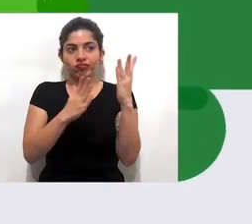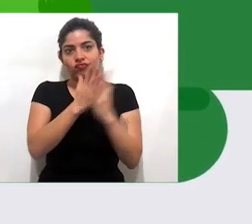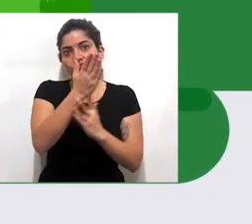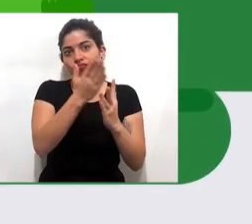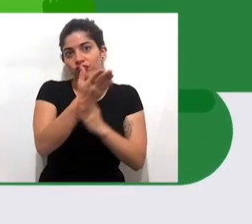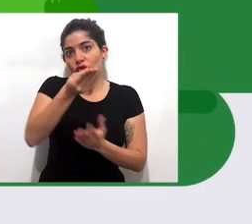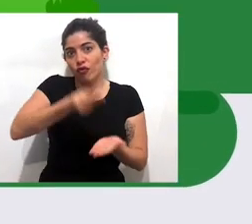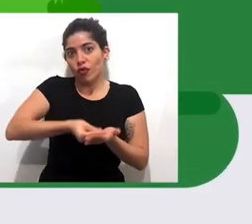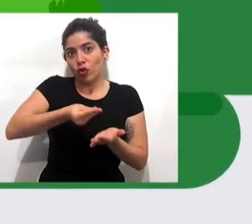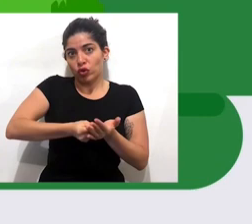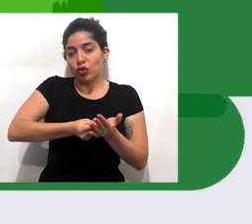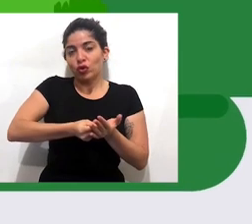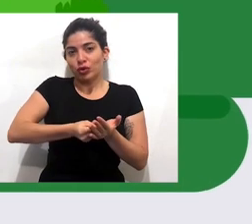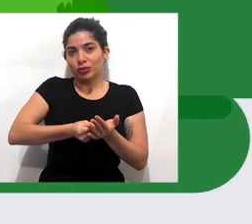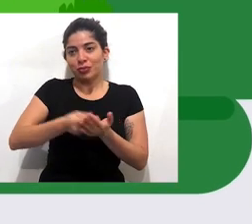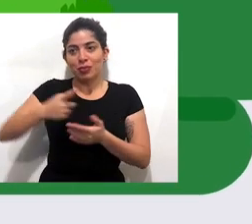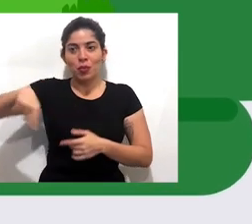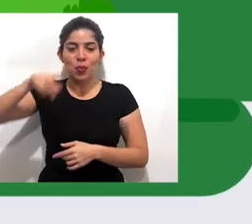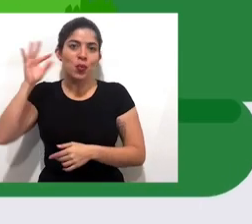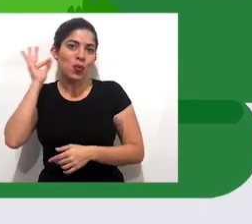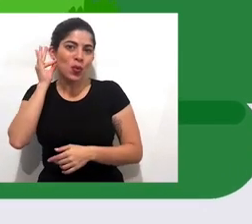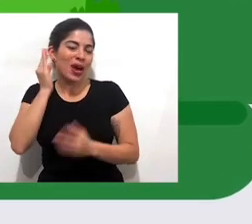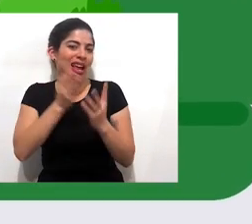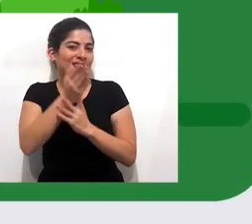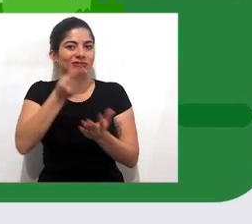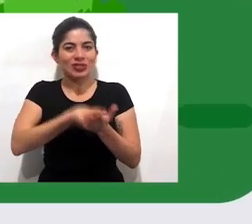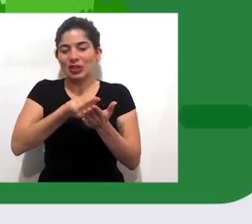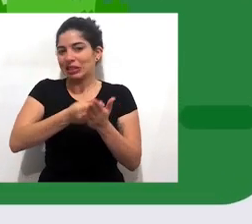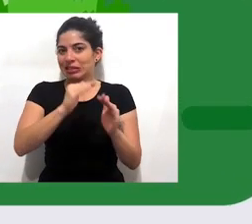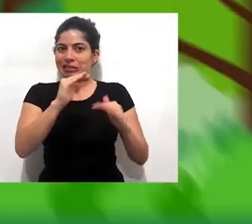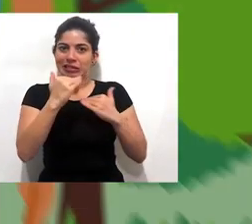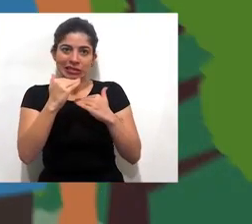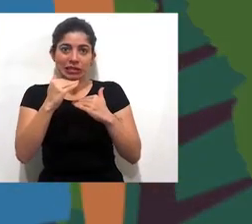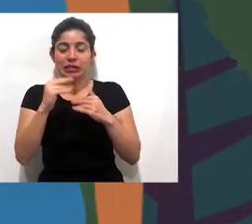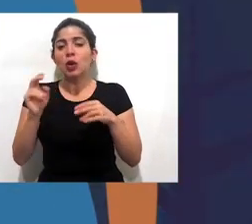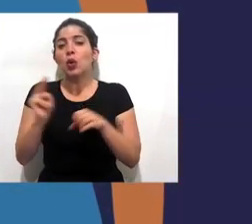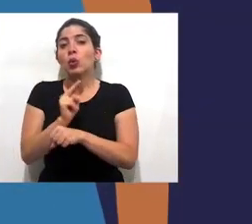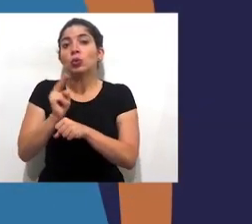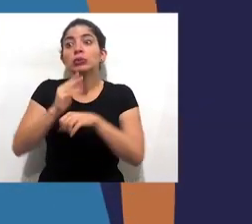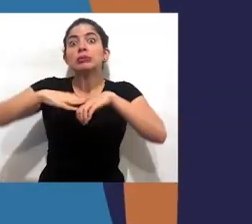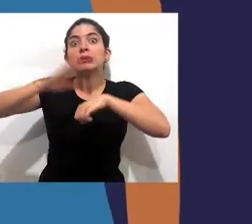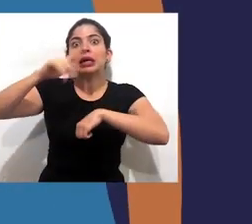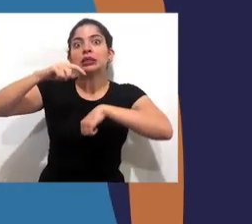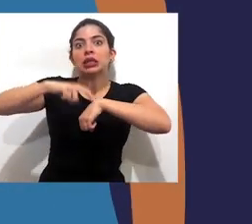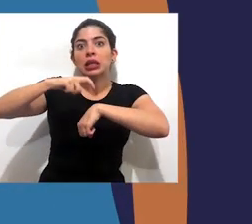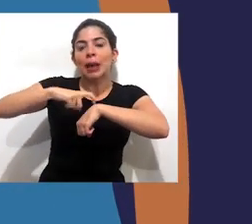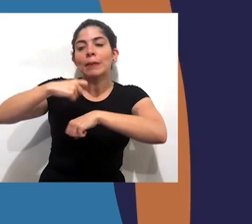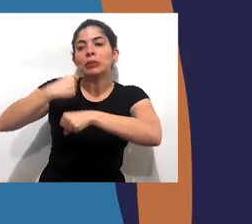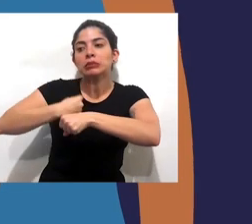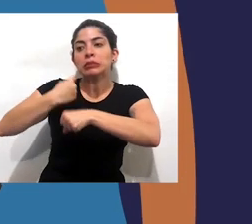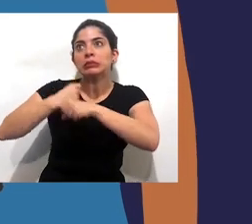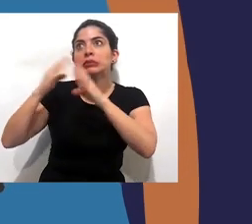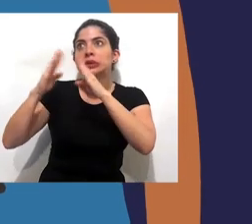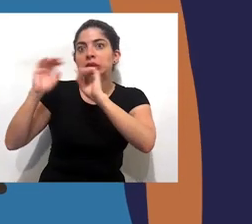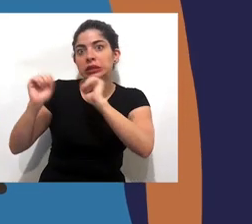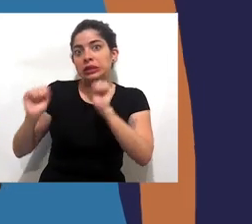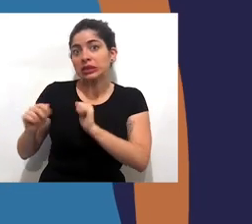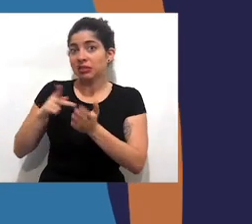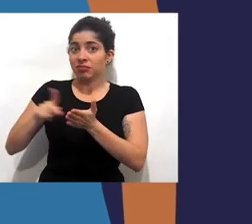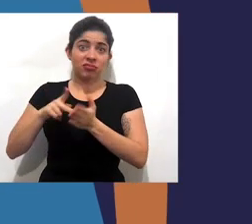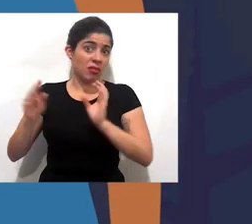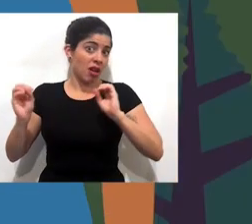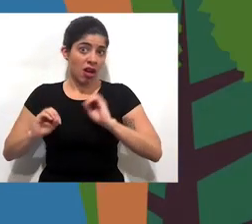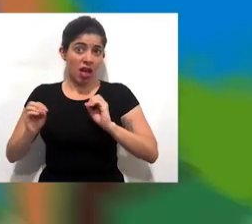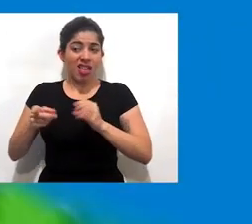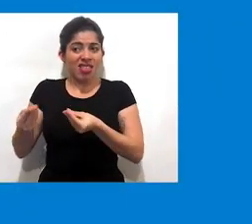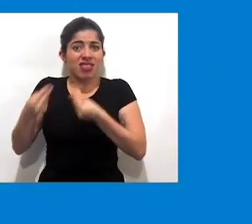el acceso al financiamiento por parte de las mujeres. Por ejemplo, utilizan más tiempo asociado al trabajo doméstico